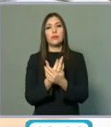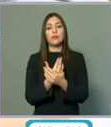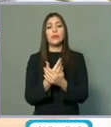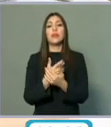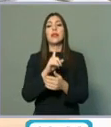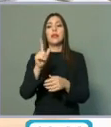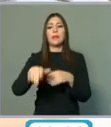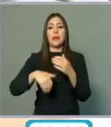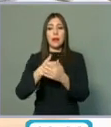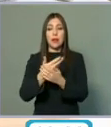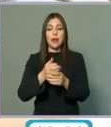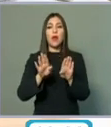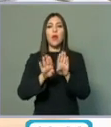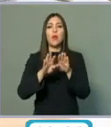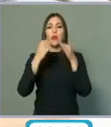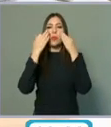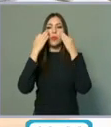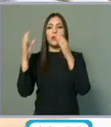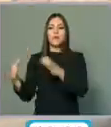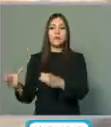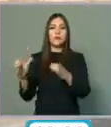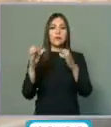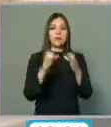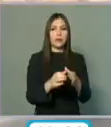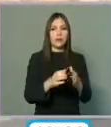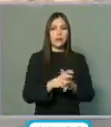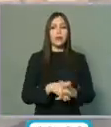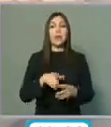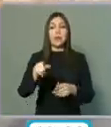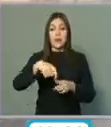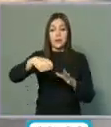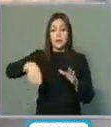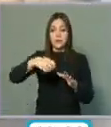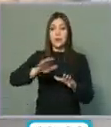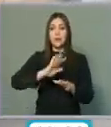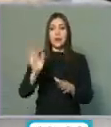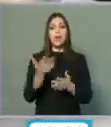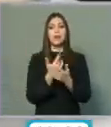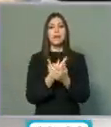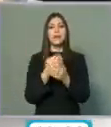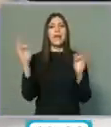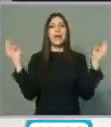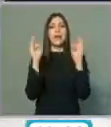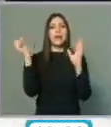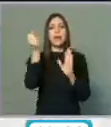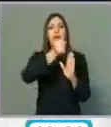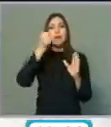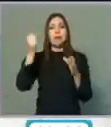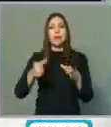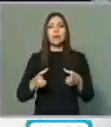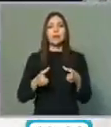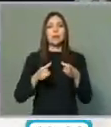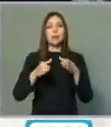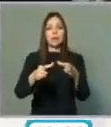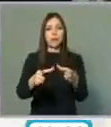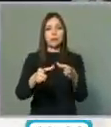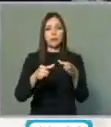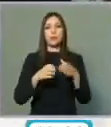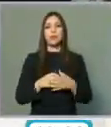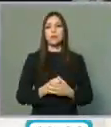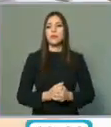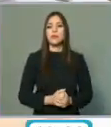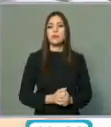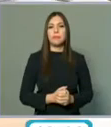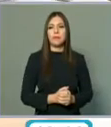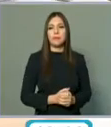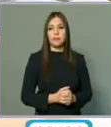debe de quedar. A ver. ¿Cómo vamos allá, mi Pam? ¿Ok? Bien, mira, ya mejor no le voy a meter las manos. Sí, ya vi, mi Pam. Ok, de